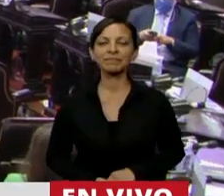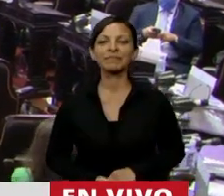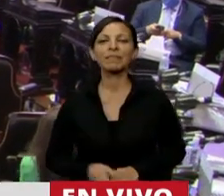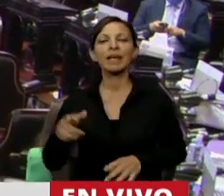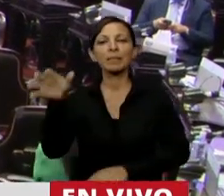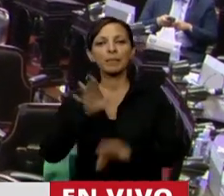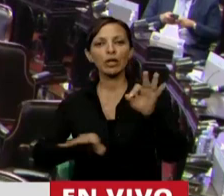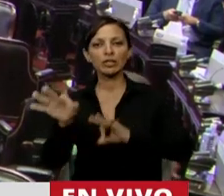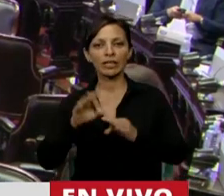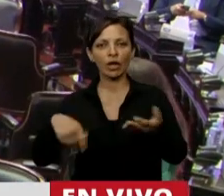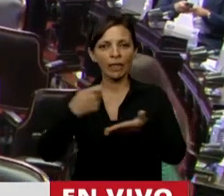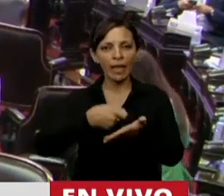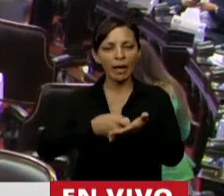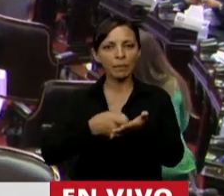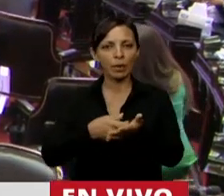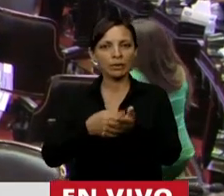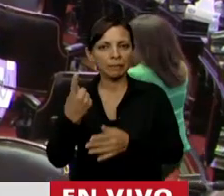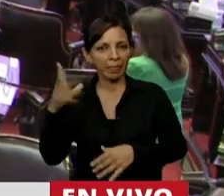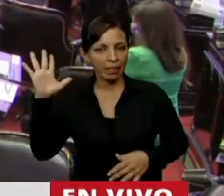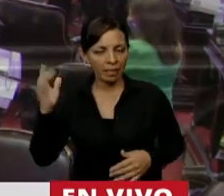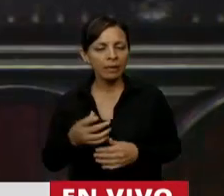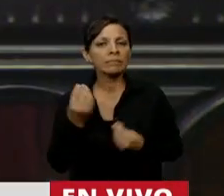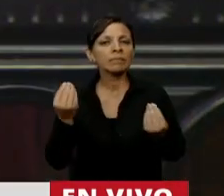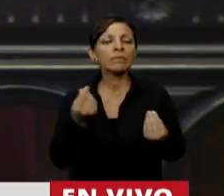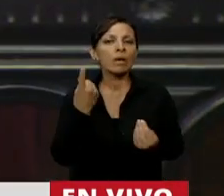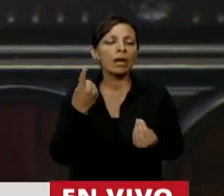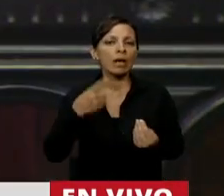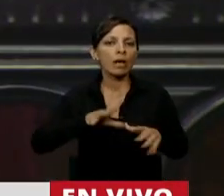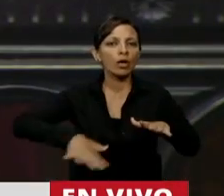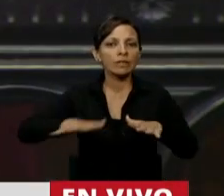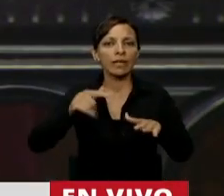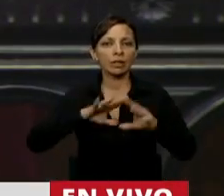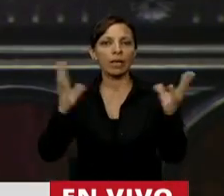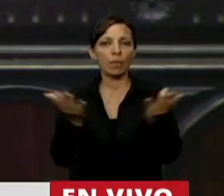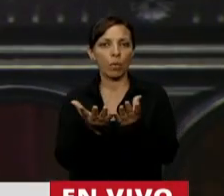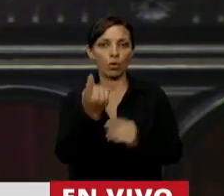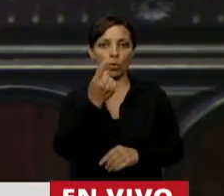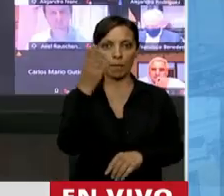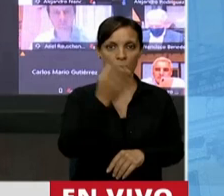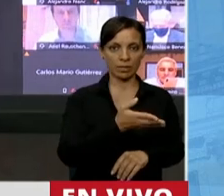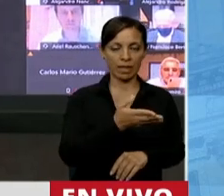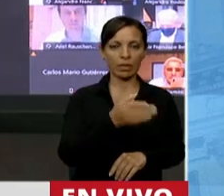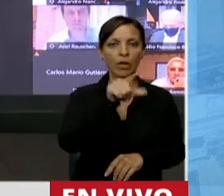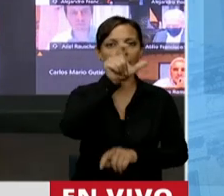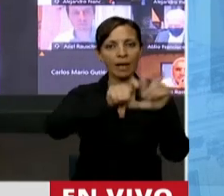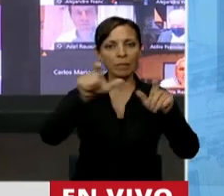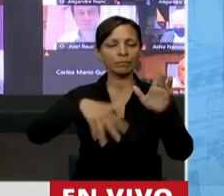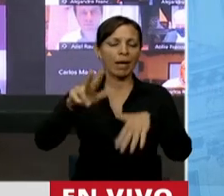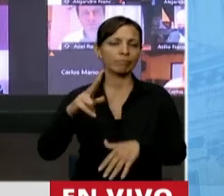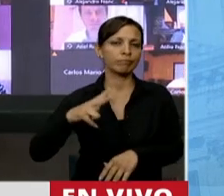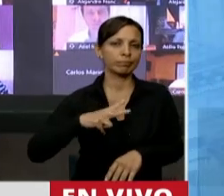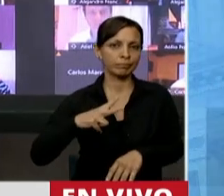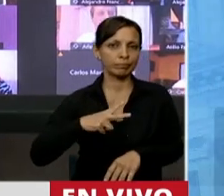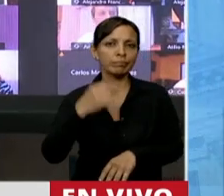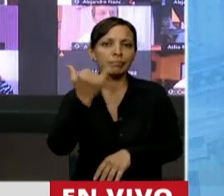extraordinario en un contexto en el que en el mundo el 1% de la población más rica